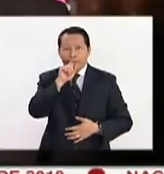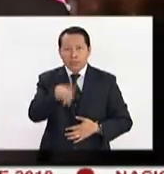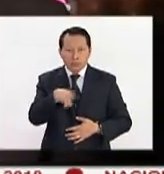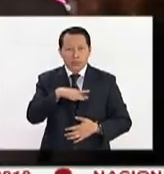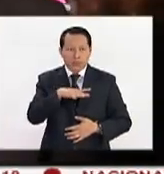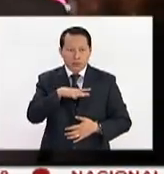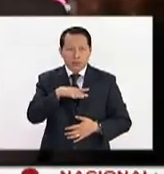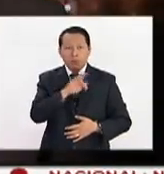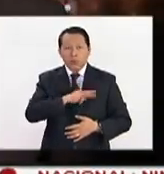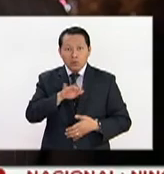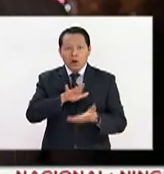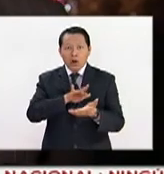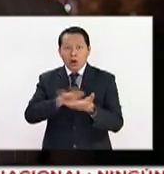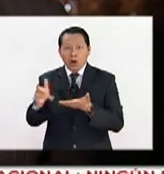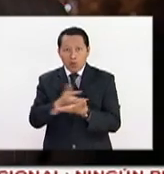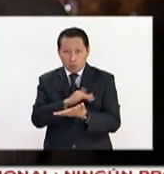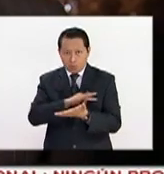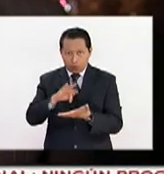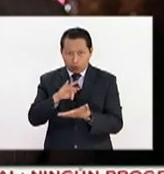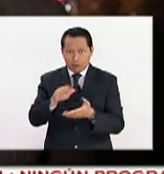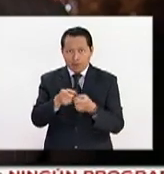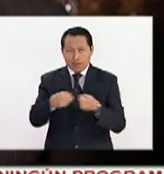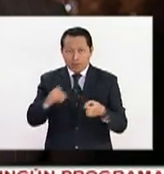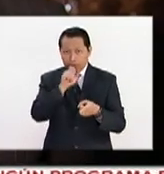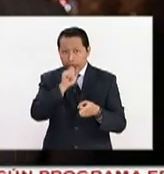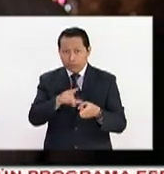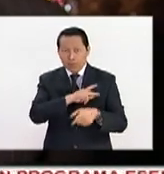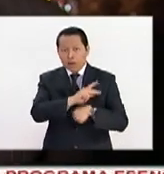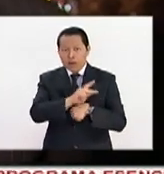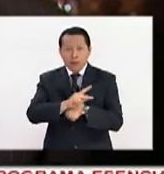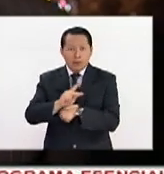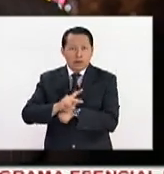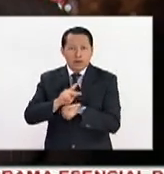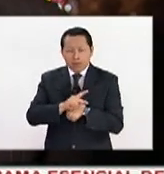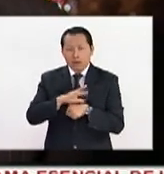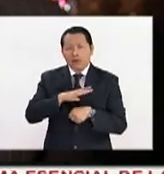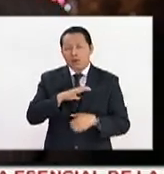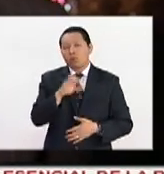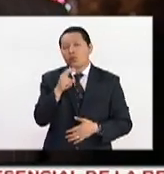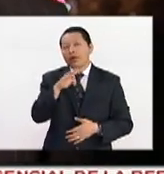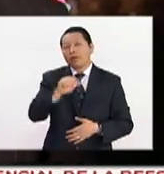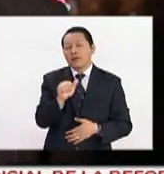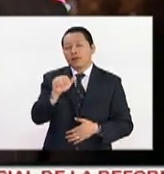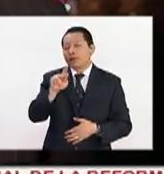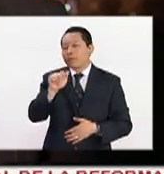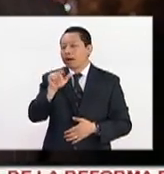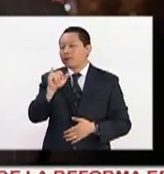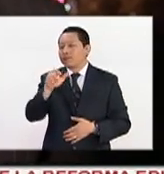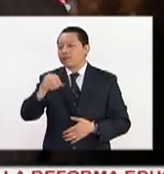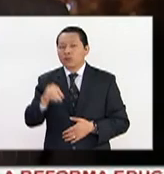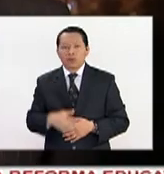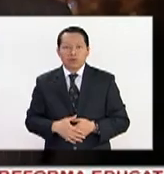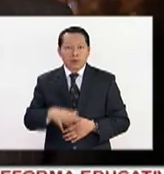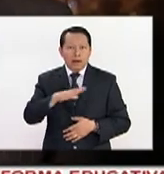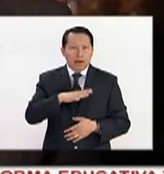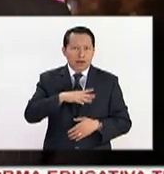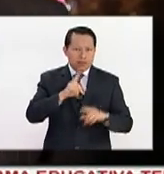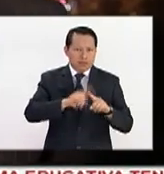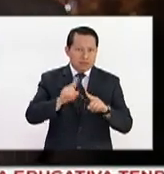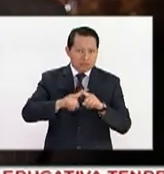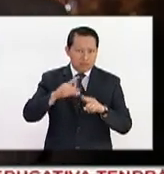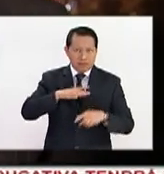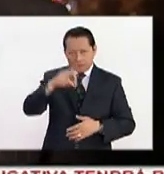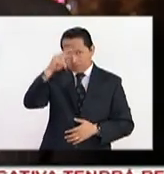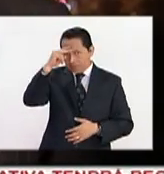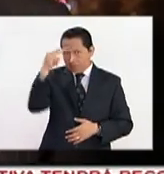esta agencia de cooperación para el desarrollo de los países de la cuenca del Pacífico. Ahí en esto, entre ellos figura